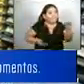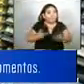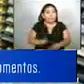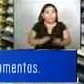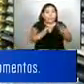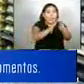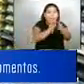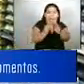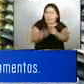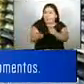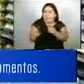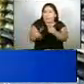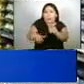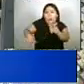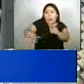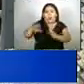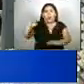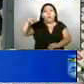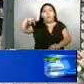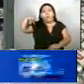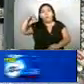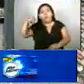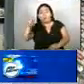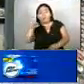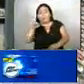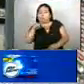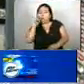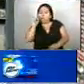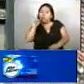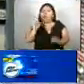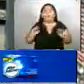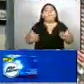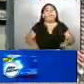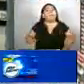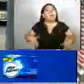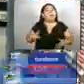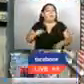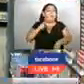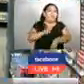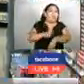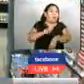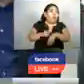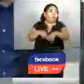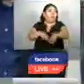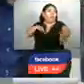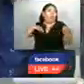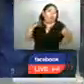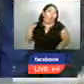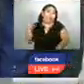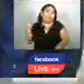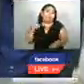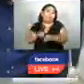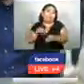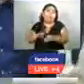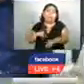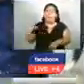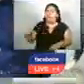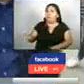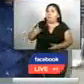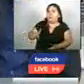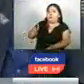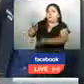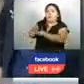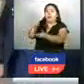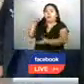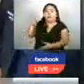residen en los alrededores de Opico, esta nueva sala de ventas les permitirá ahorrarse tiempo y dinero, pues la accesibilidad es un